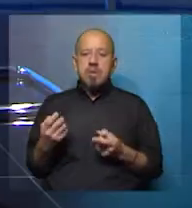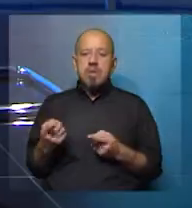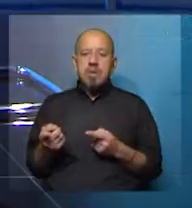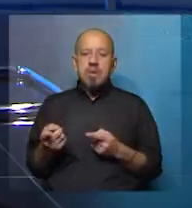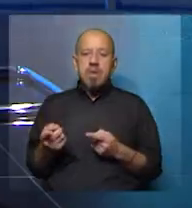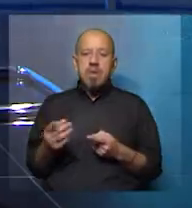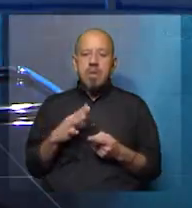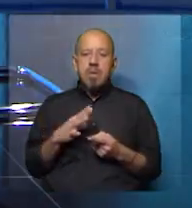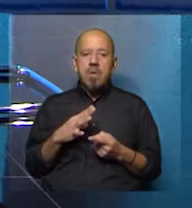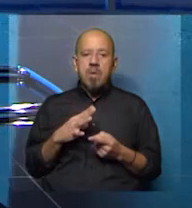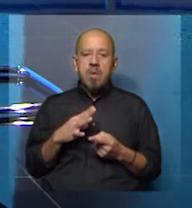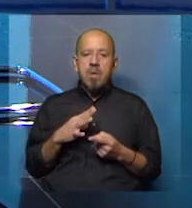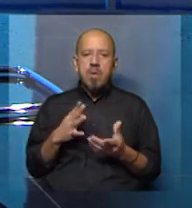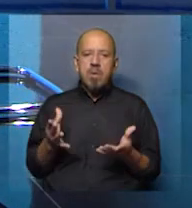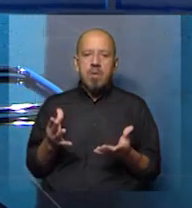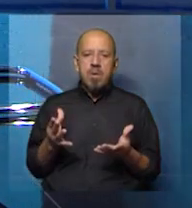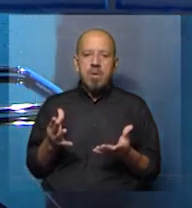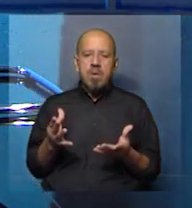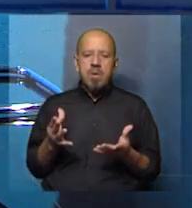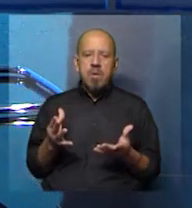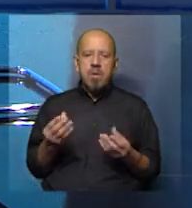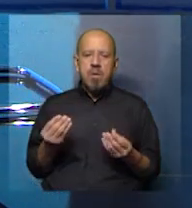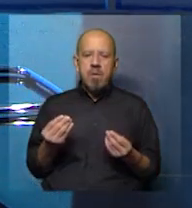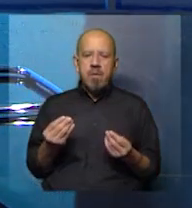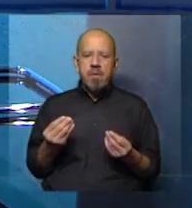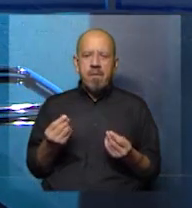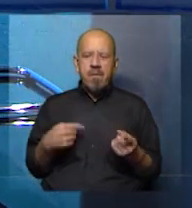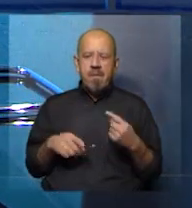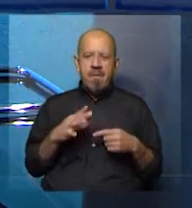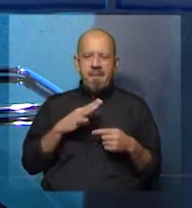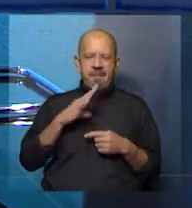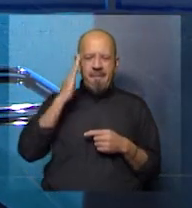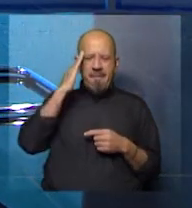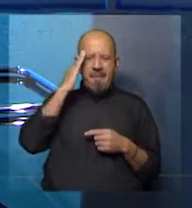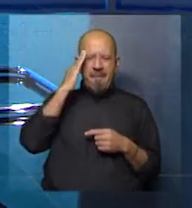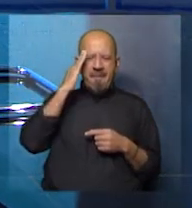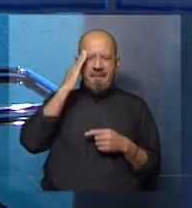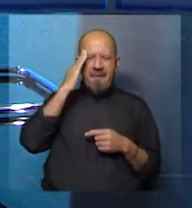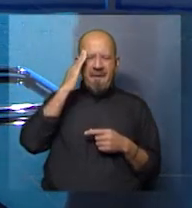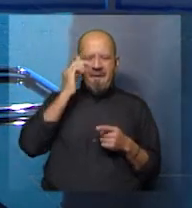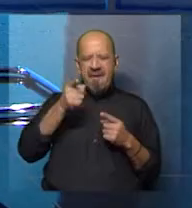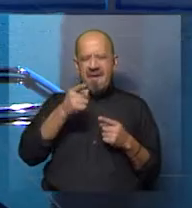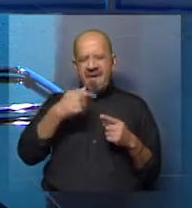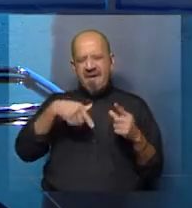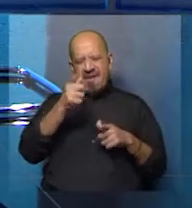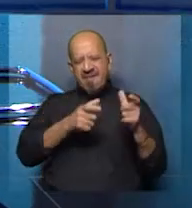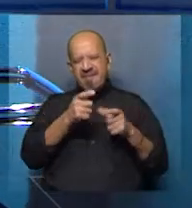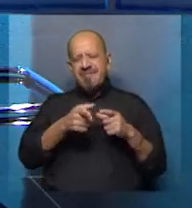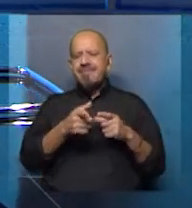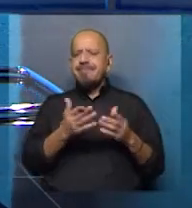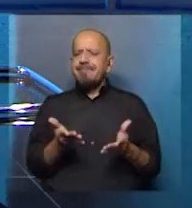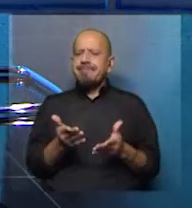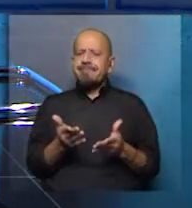planta había basura húmeda por qué Si la gente sabía que eso iba para un lugar de gente que